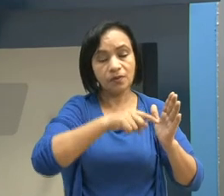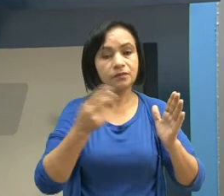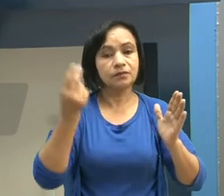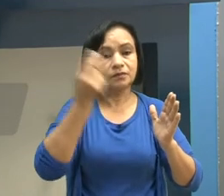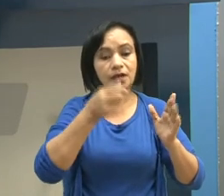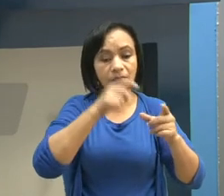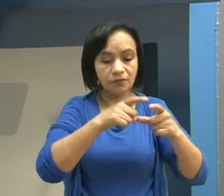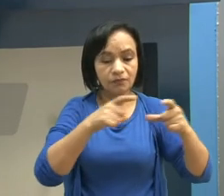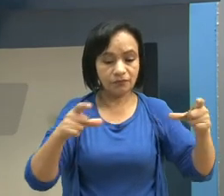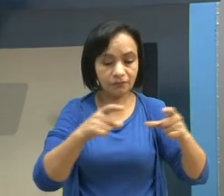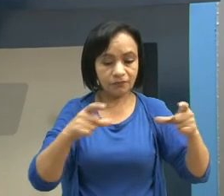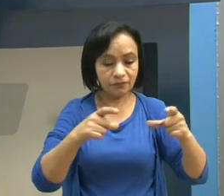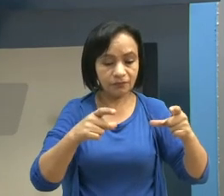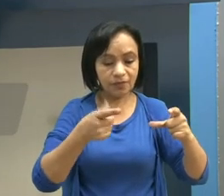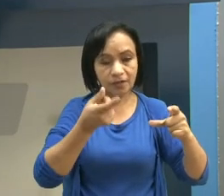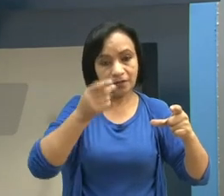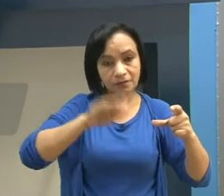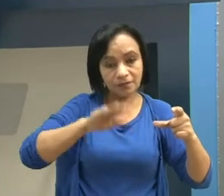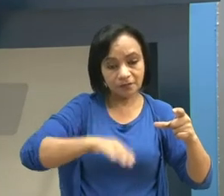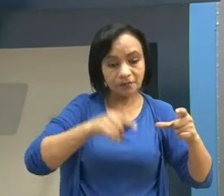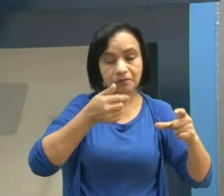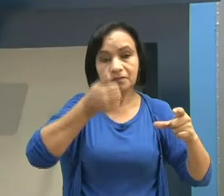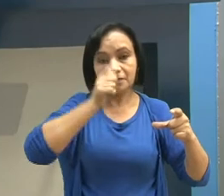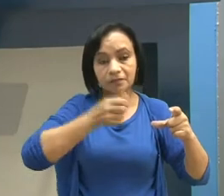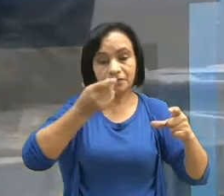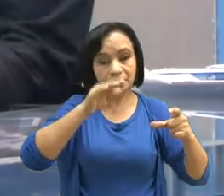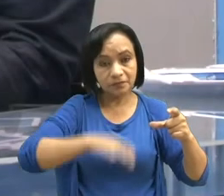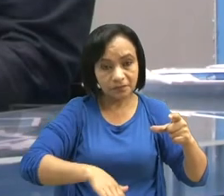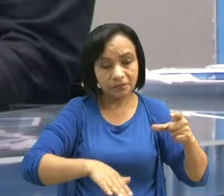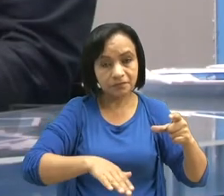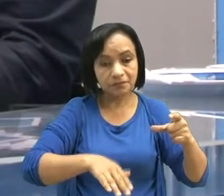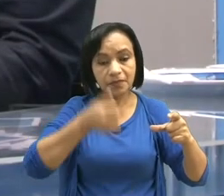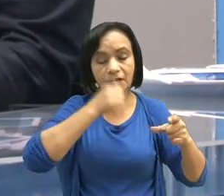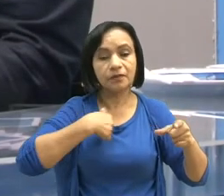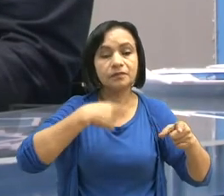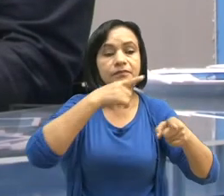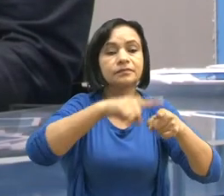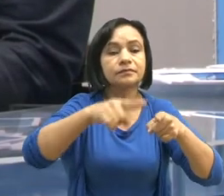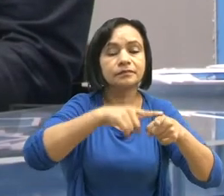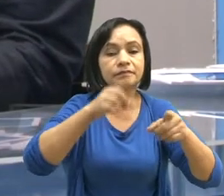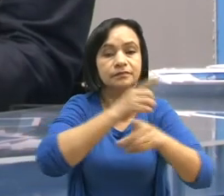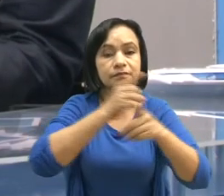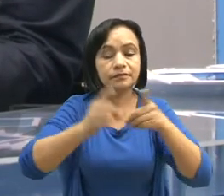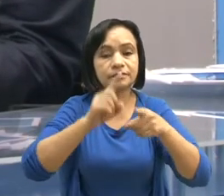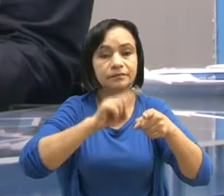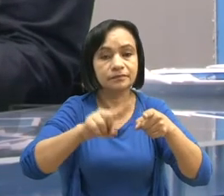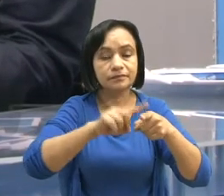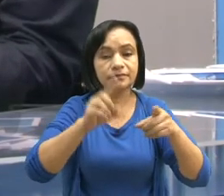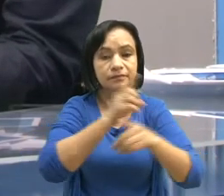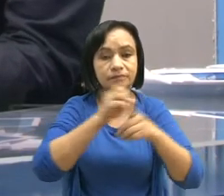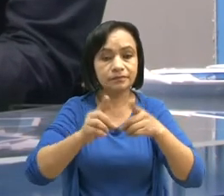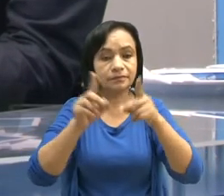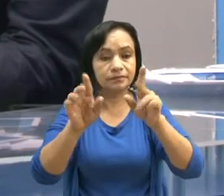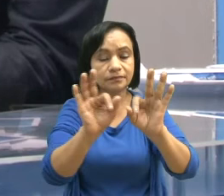una factura muy barata, una de las tarifas más baratas del mundo por el metro cúbico de agua, lo menos que puedo hacer o lo más que nosotros esperamos